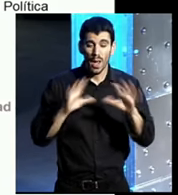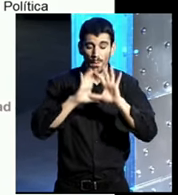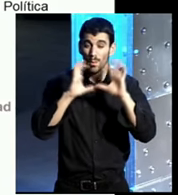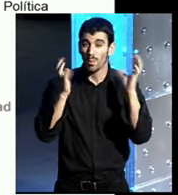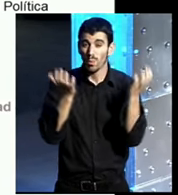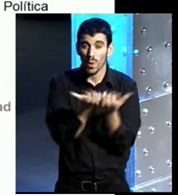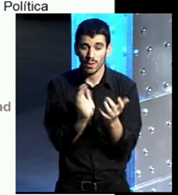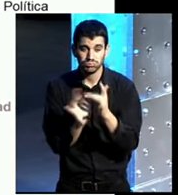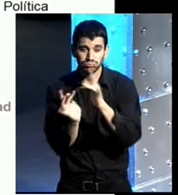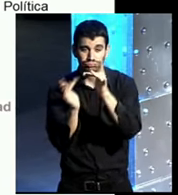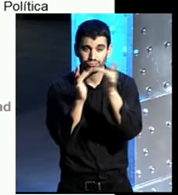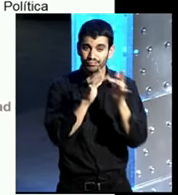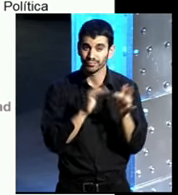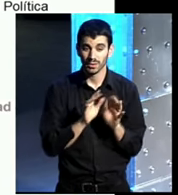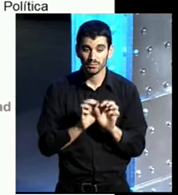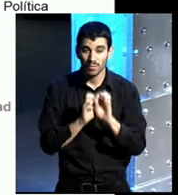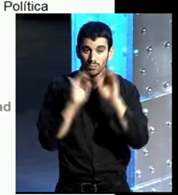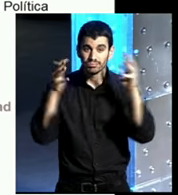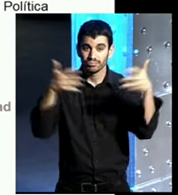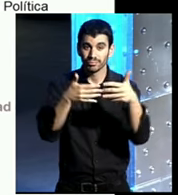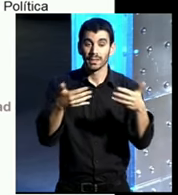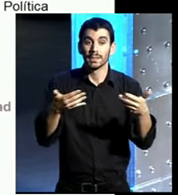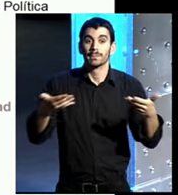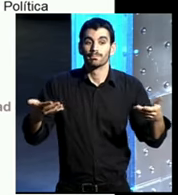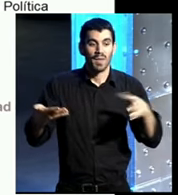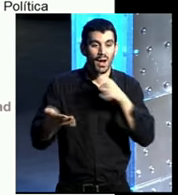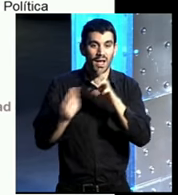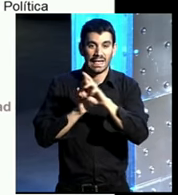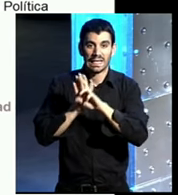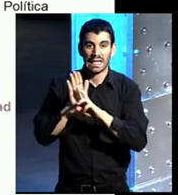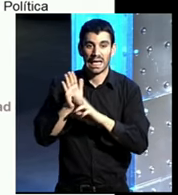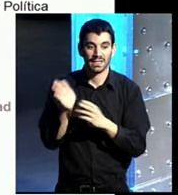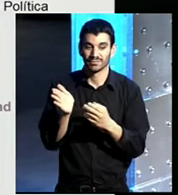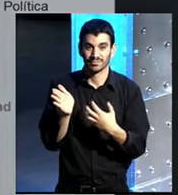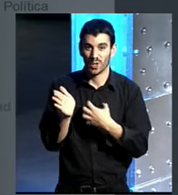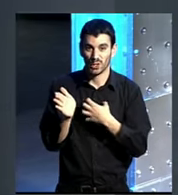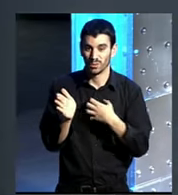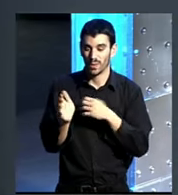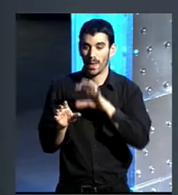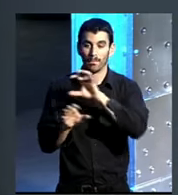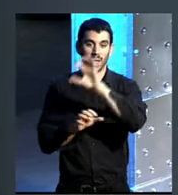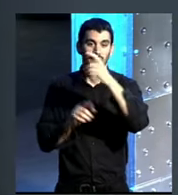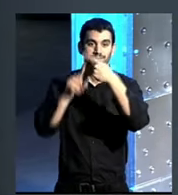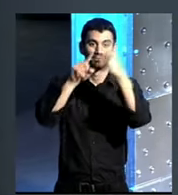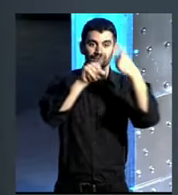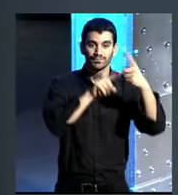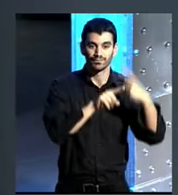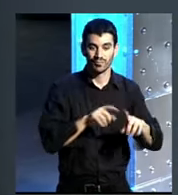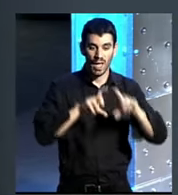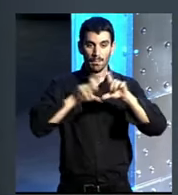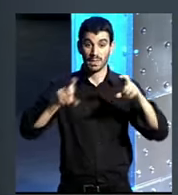difícil tener una regulación que vaya a través de los diferentes países en los que operan las empresas.